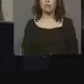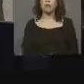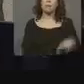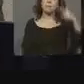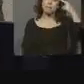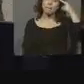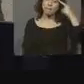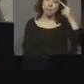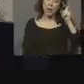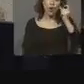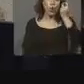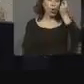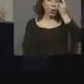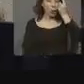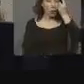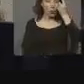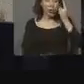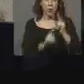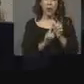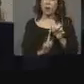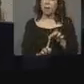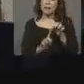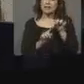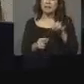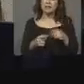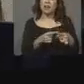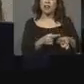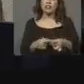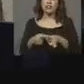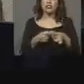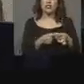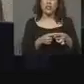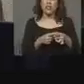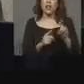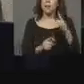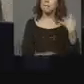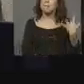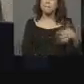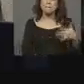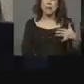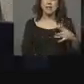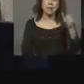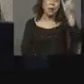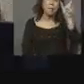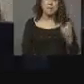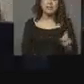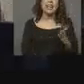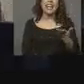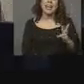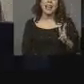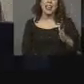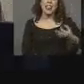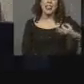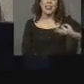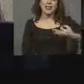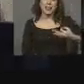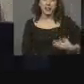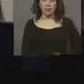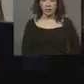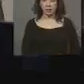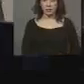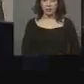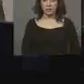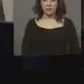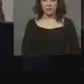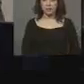pero entendiendo que en el corazón de la sociedad está puesto lo más importante de la persona, que es su dignidad. Y en ese mismo